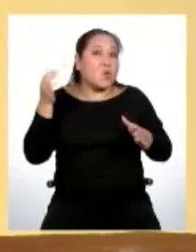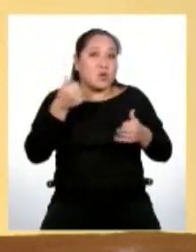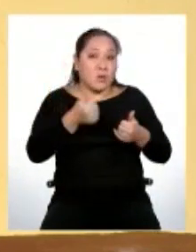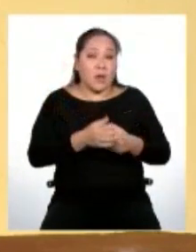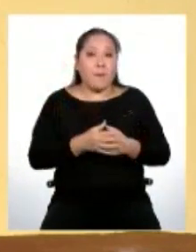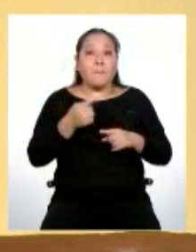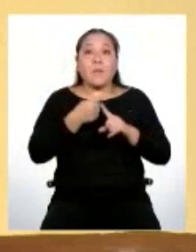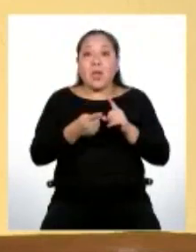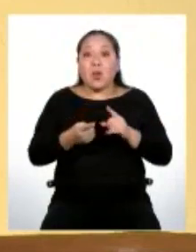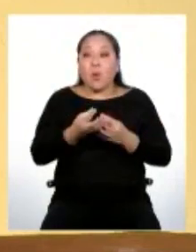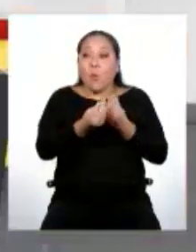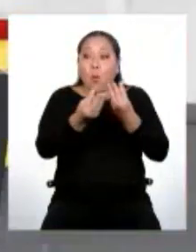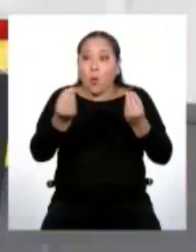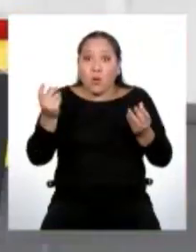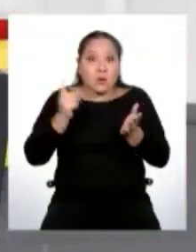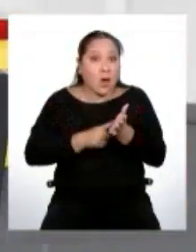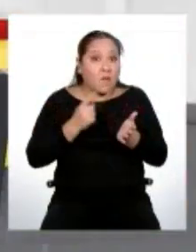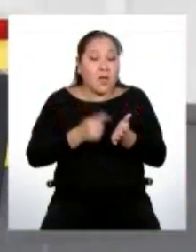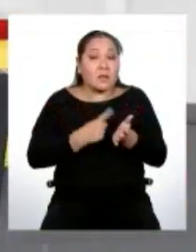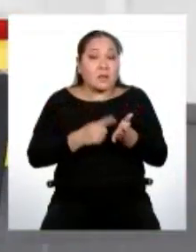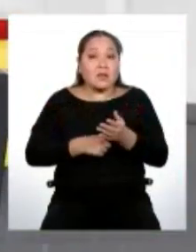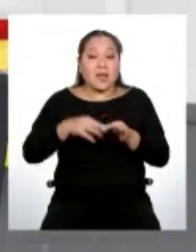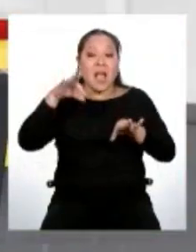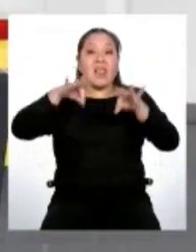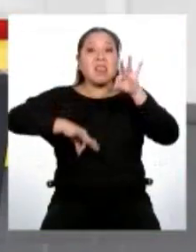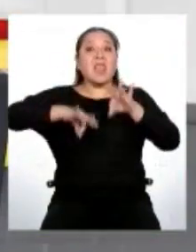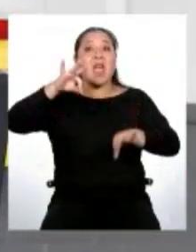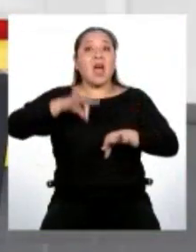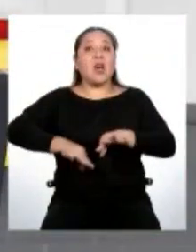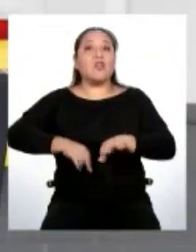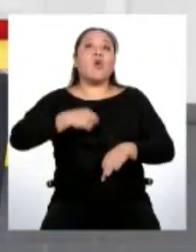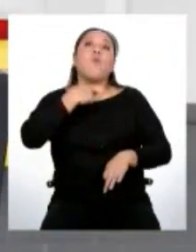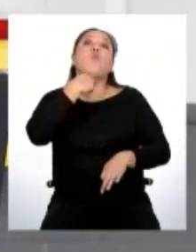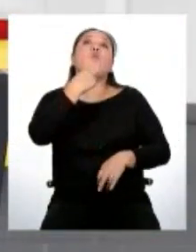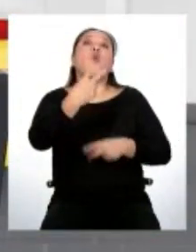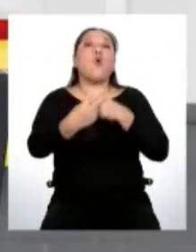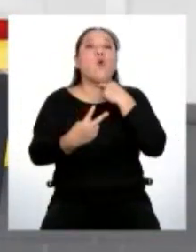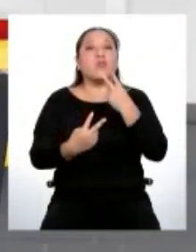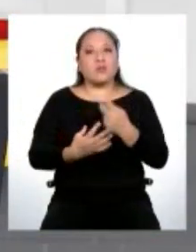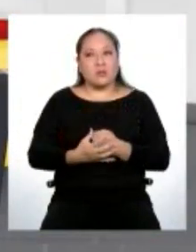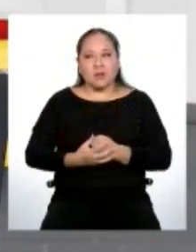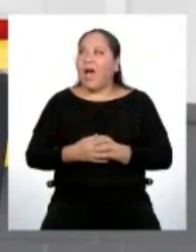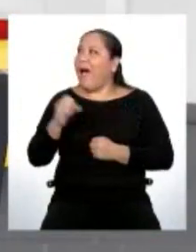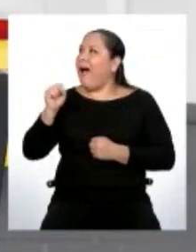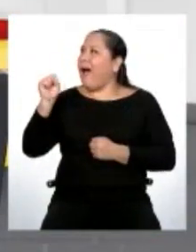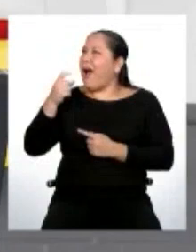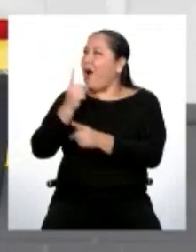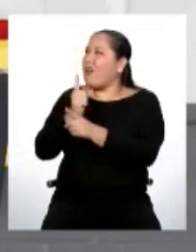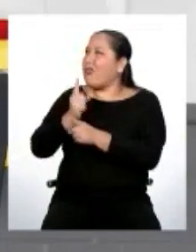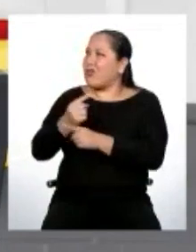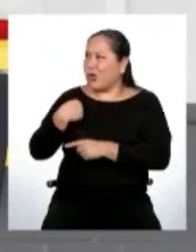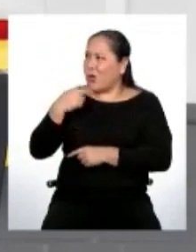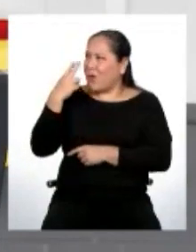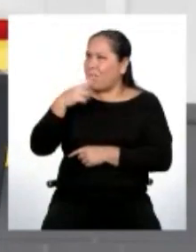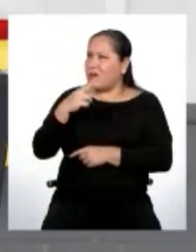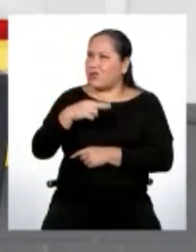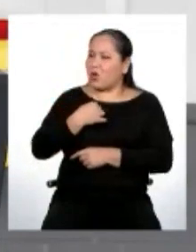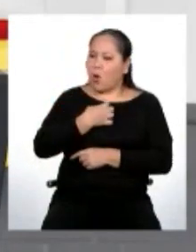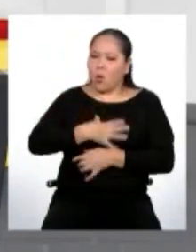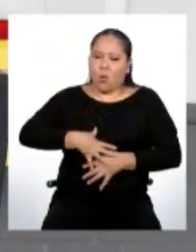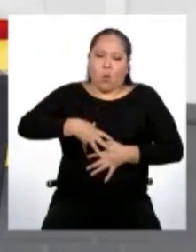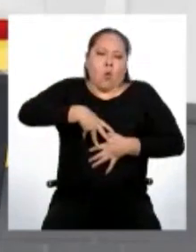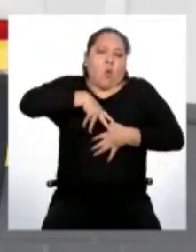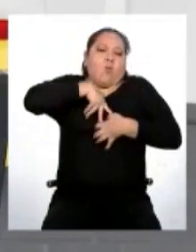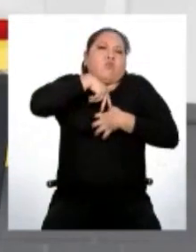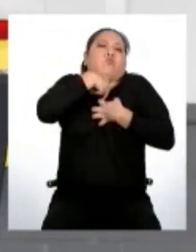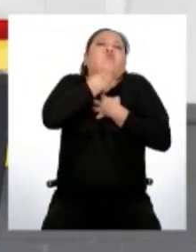teatro es a viva voz. Es verdad. Yo he visto varias obras en las que los actores tienen una